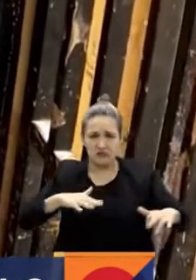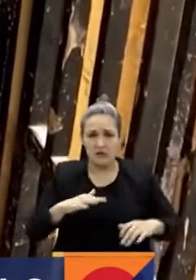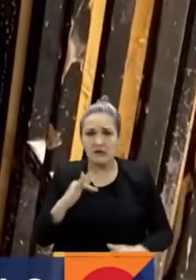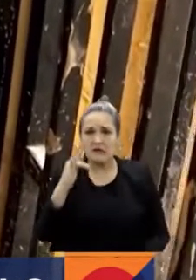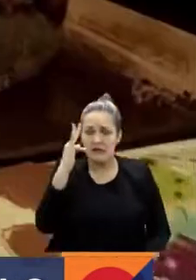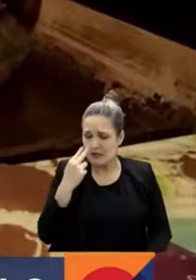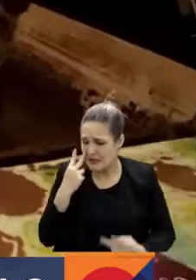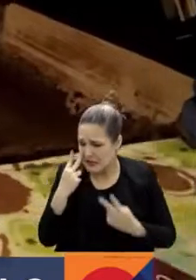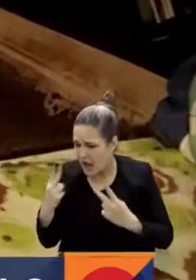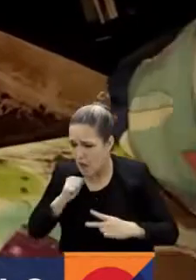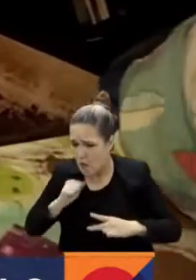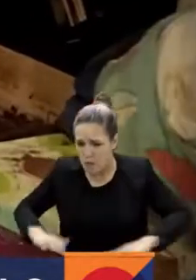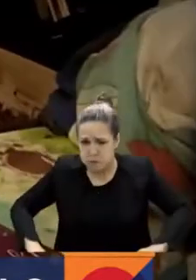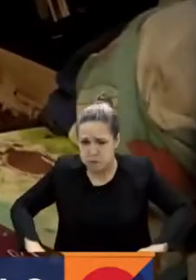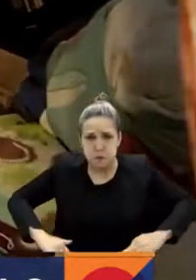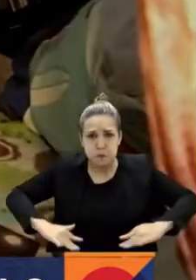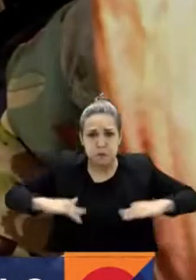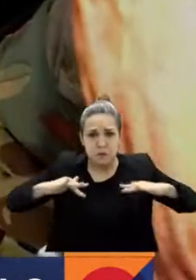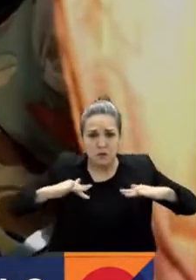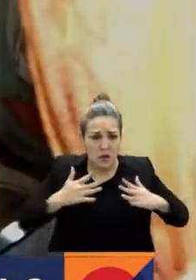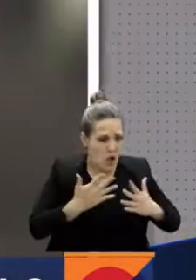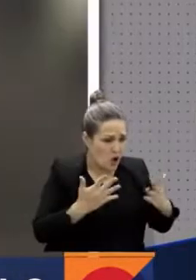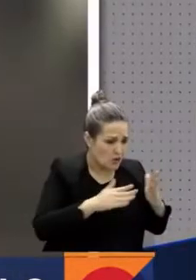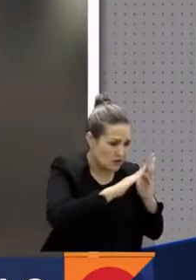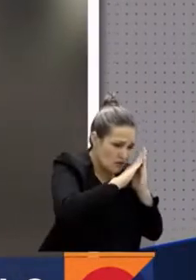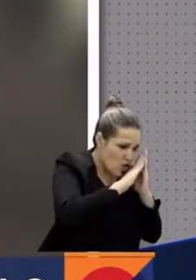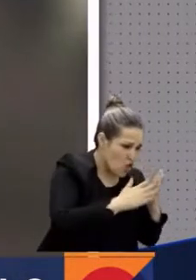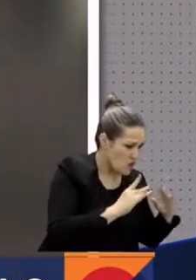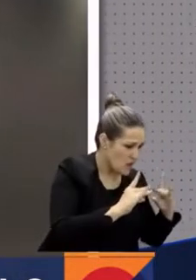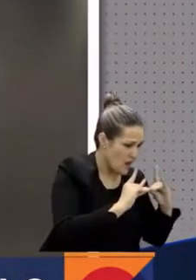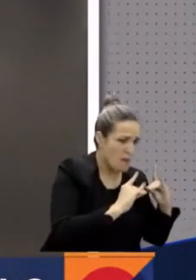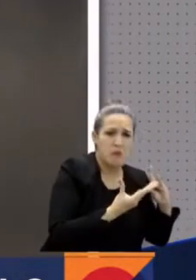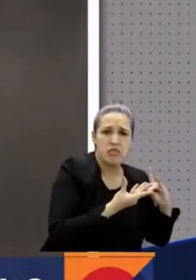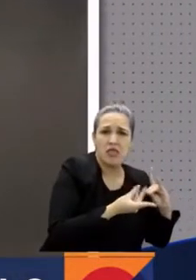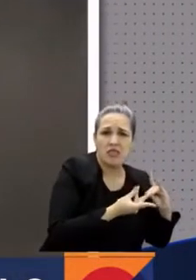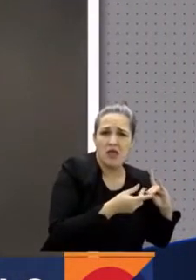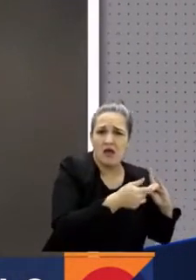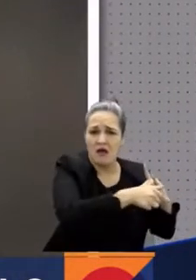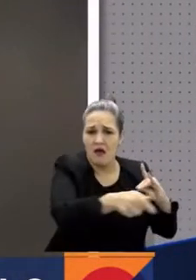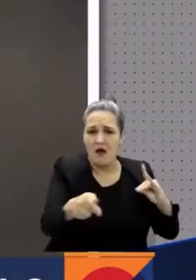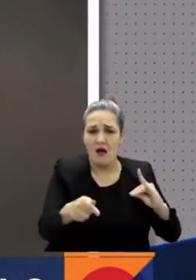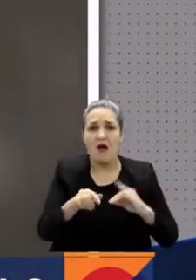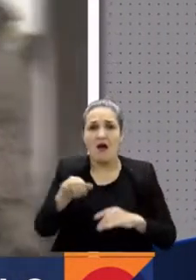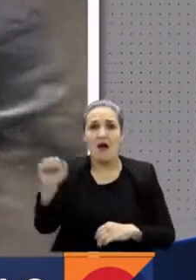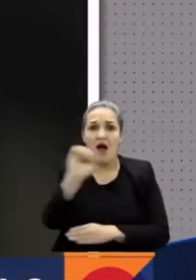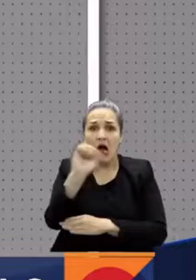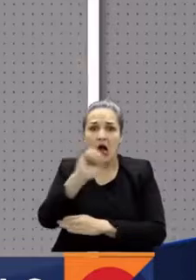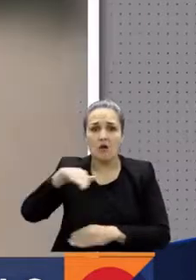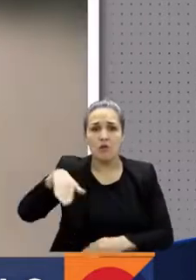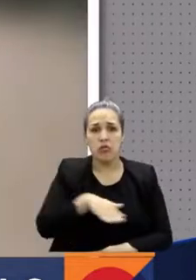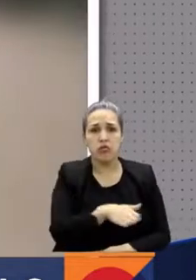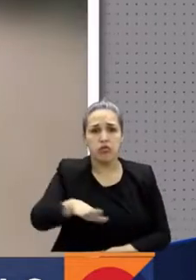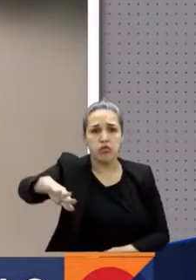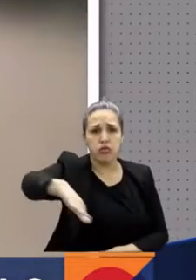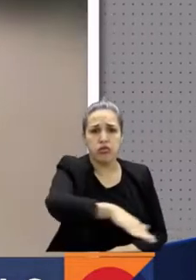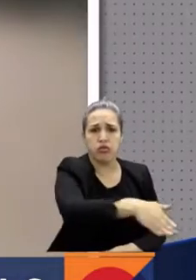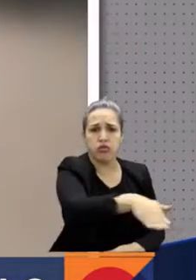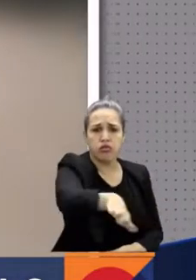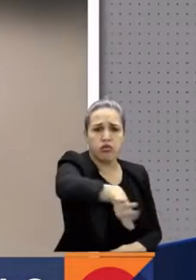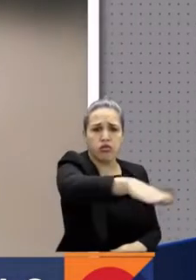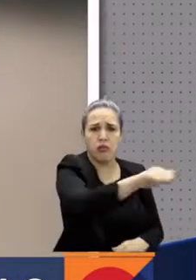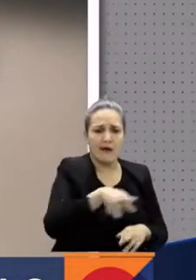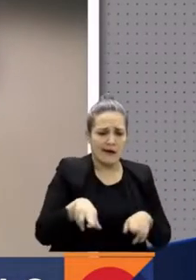testigos entre el agua de cómo se quedaban sin dónde irse a dormir, y algunos vehículos eran movidos como papel en el río